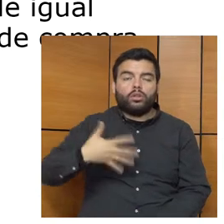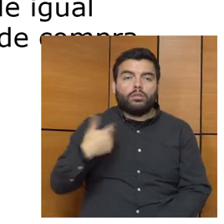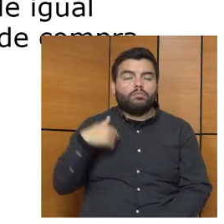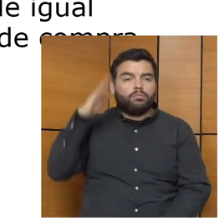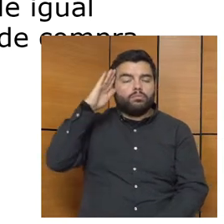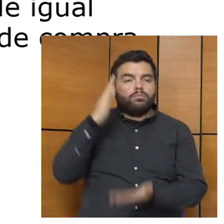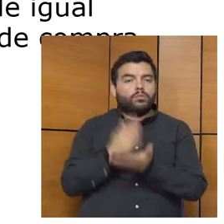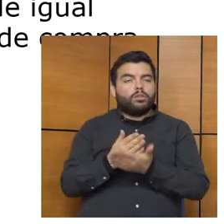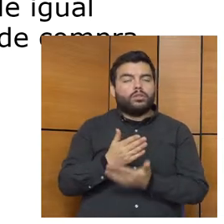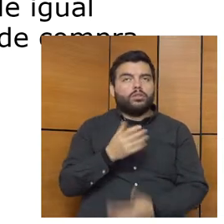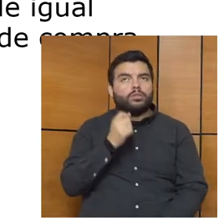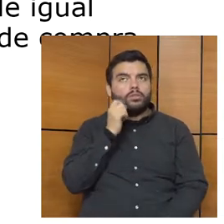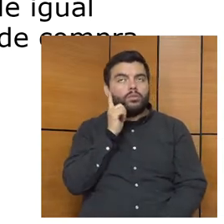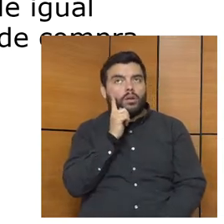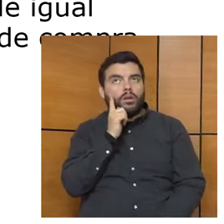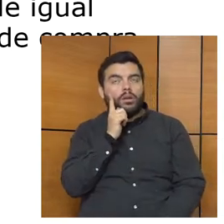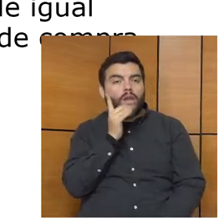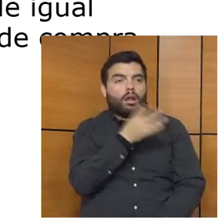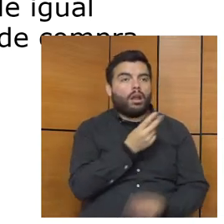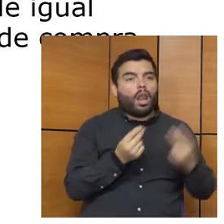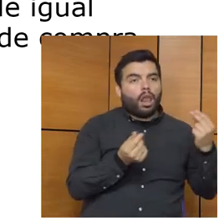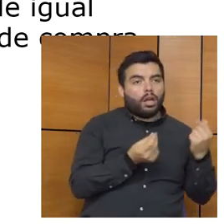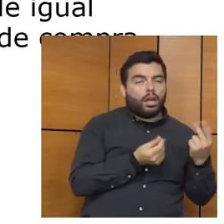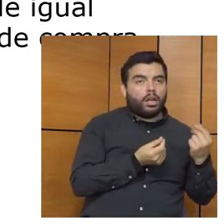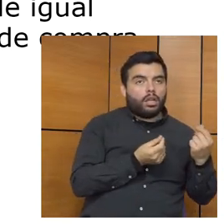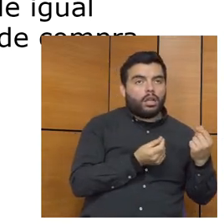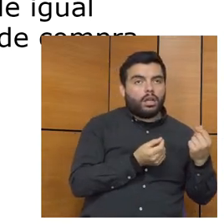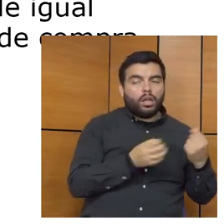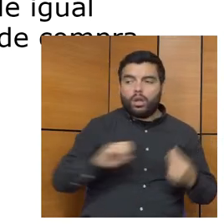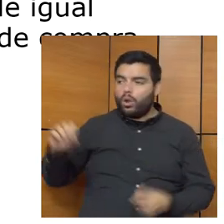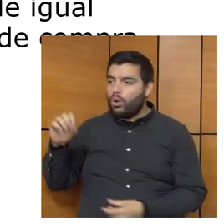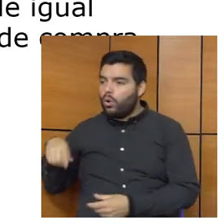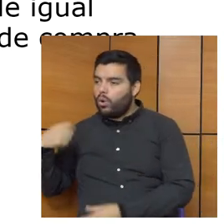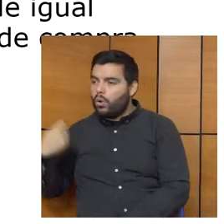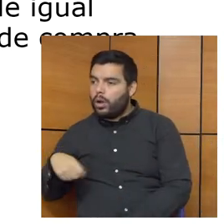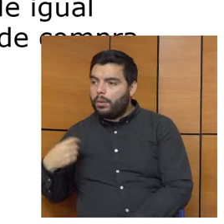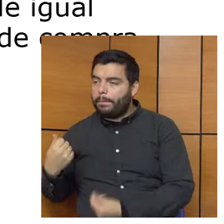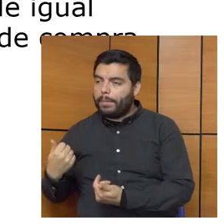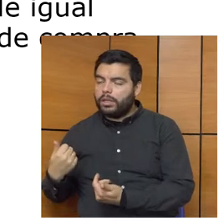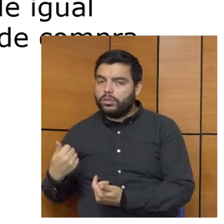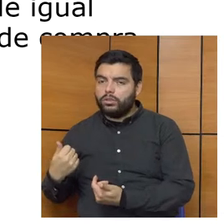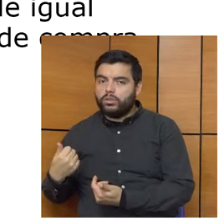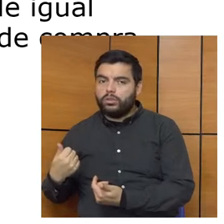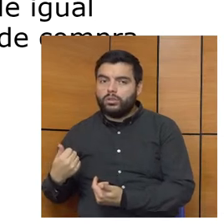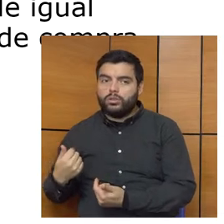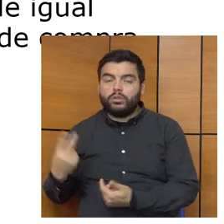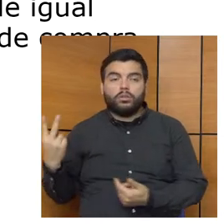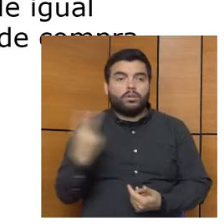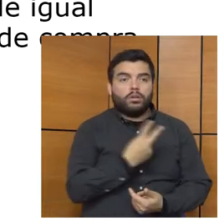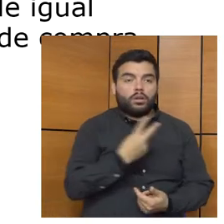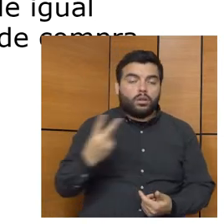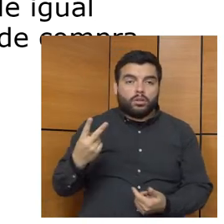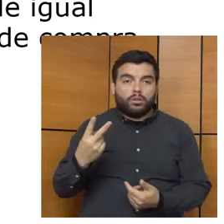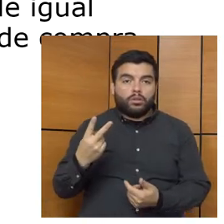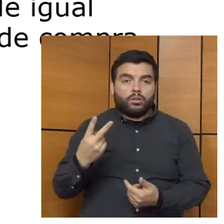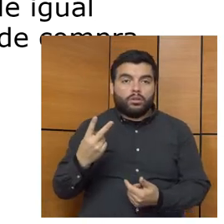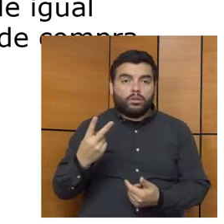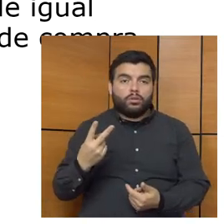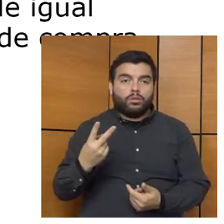decisión, obviamente mejorar la calidad o disminuir el precio. Y para que las dos cosas implicaría que el cliente compraría más